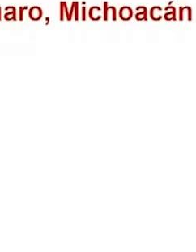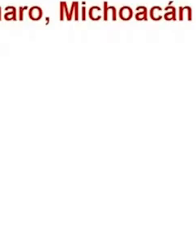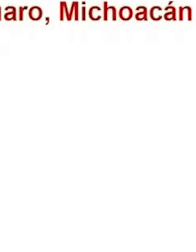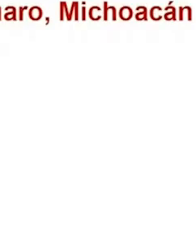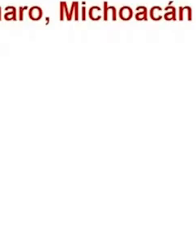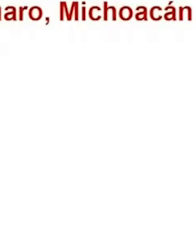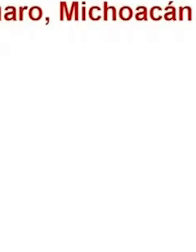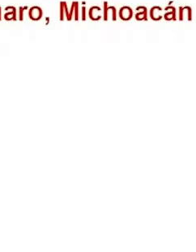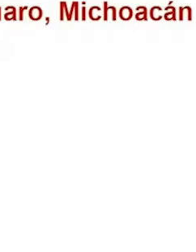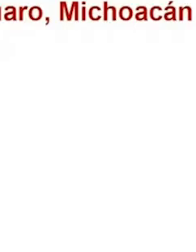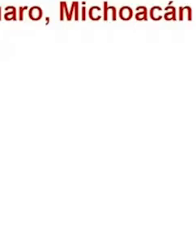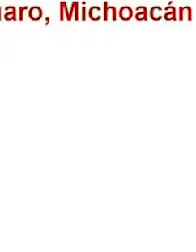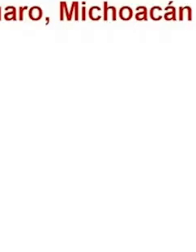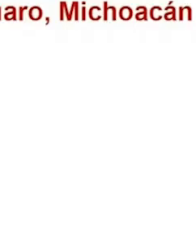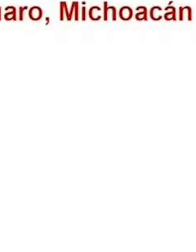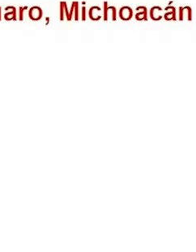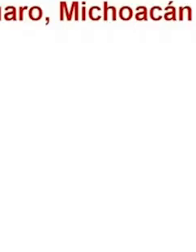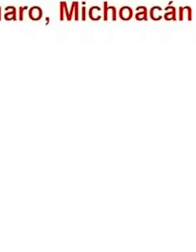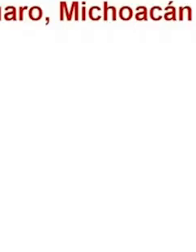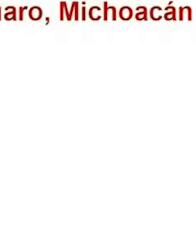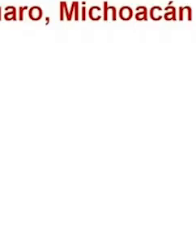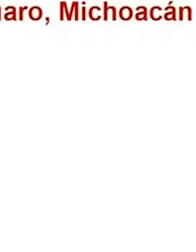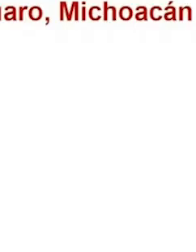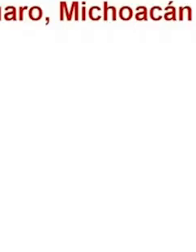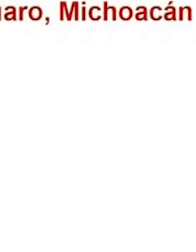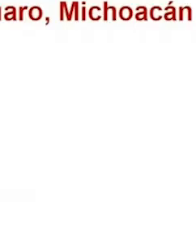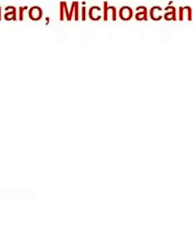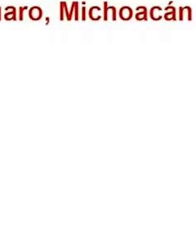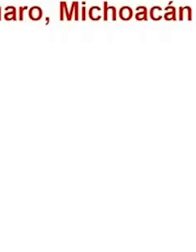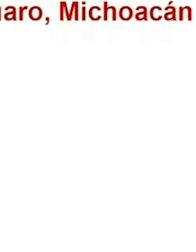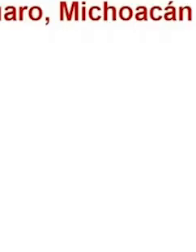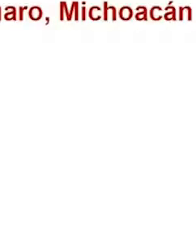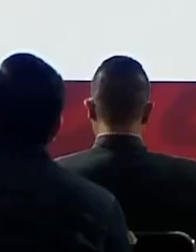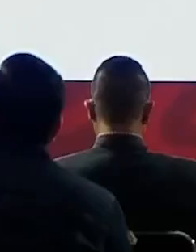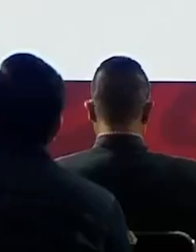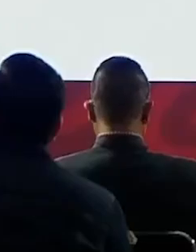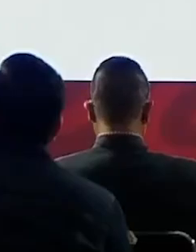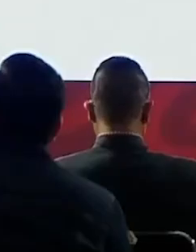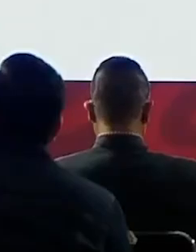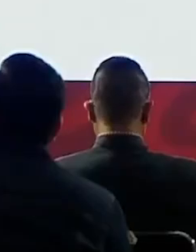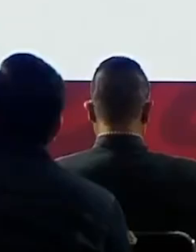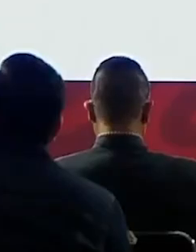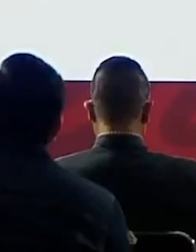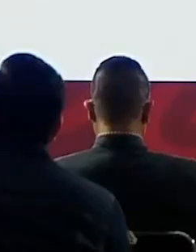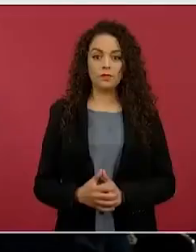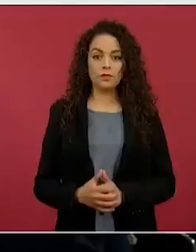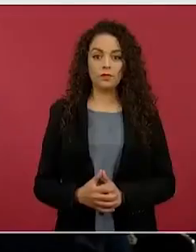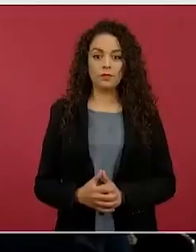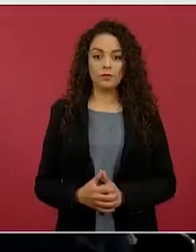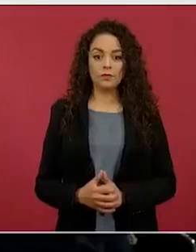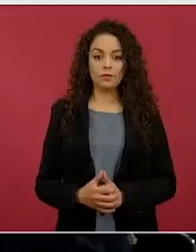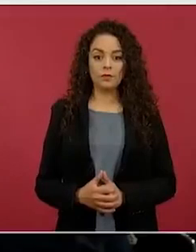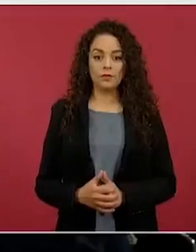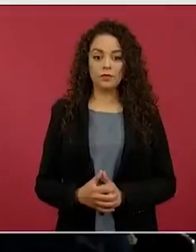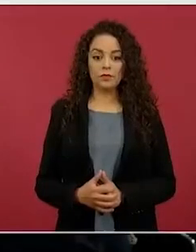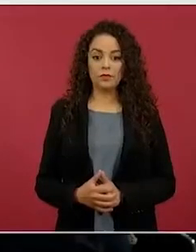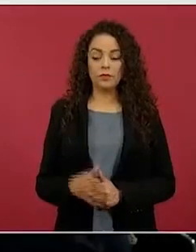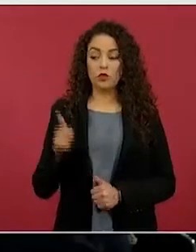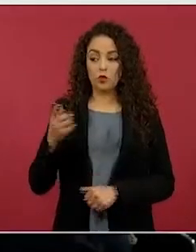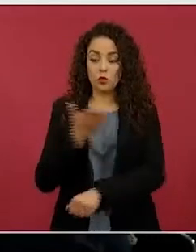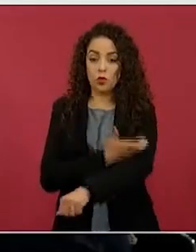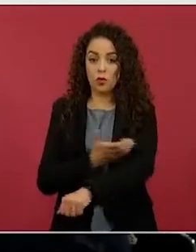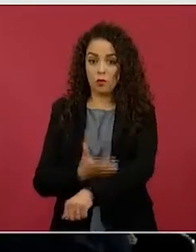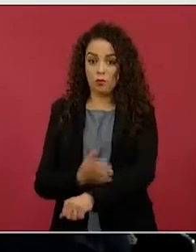sus compañeros de esta misma publicación digital sí se ciñeron a este mecanismo e